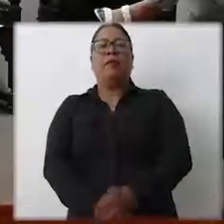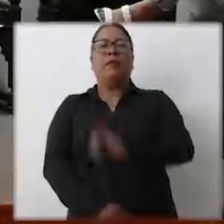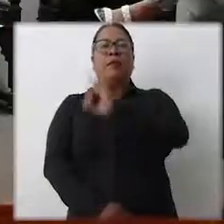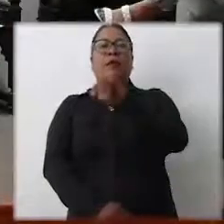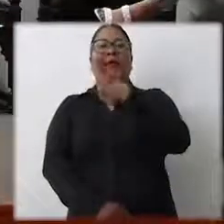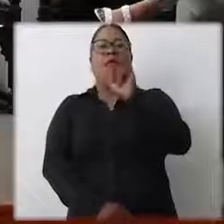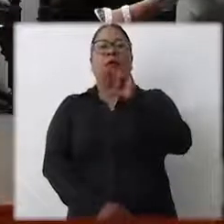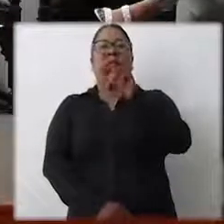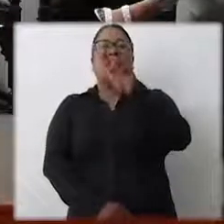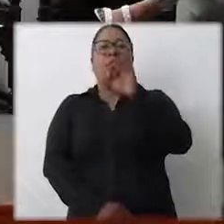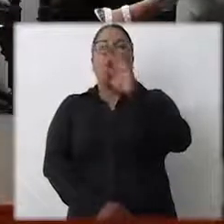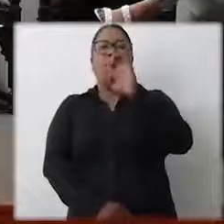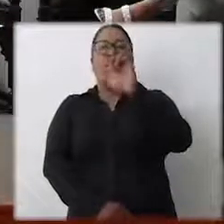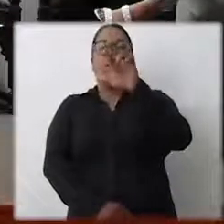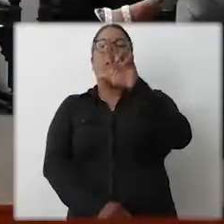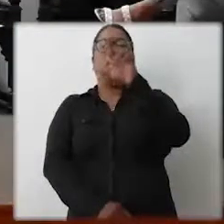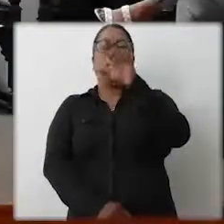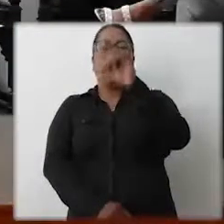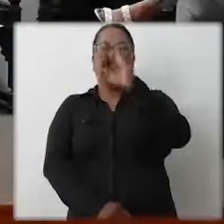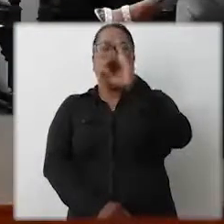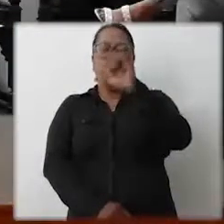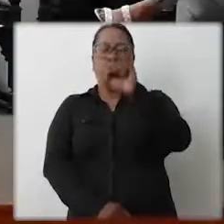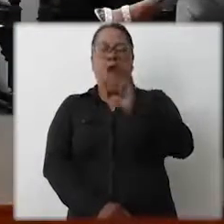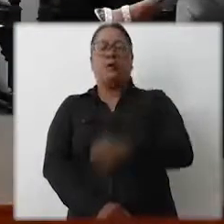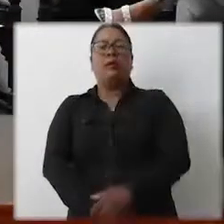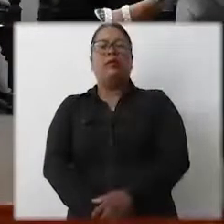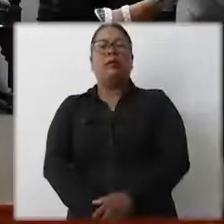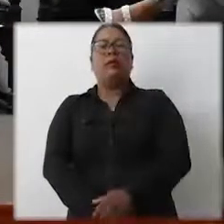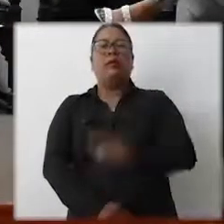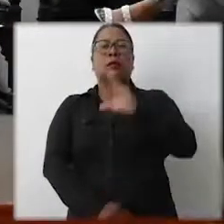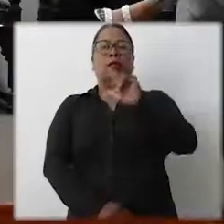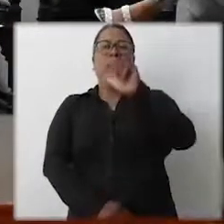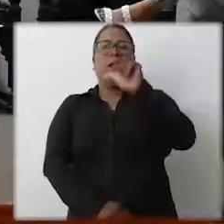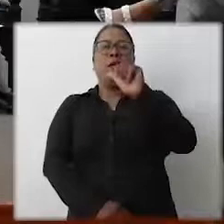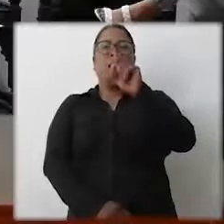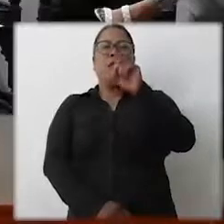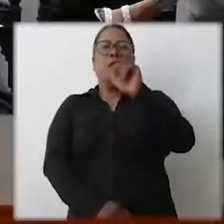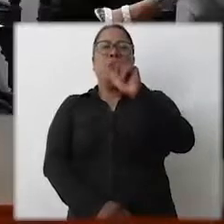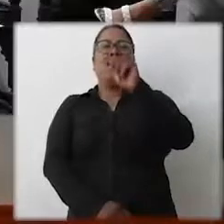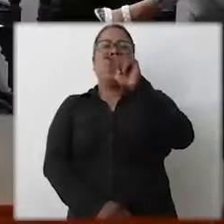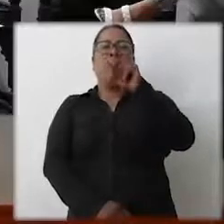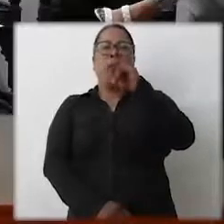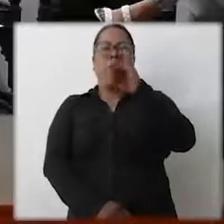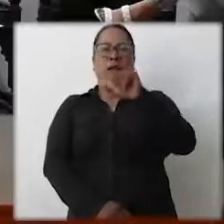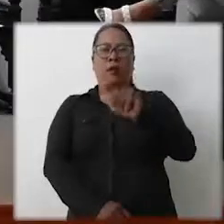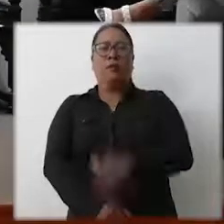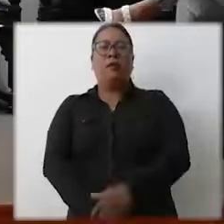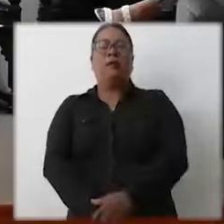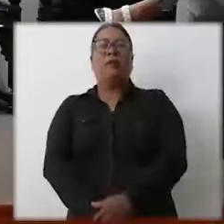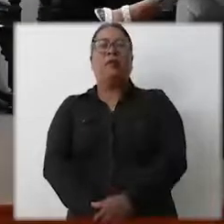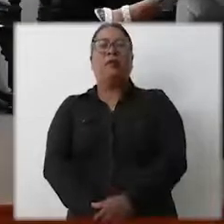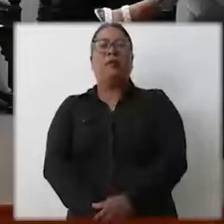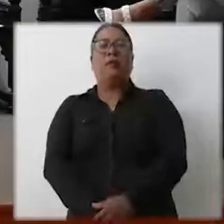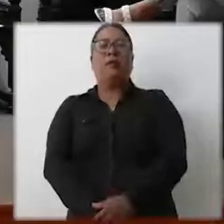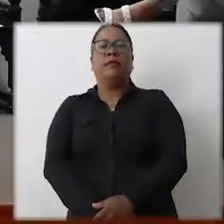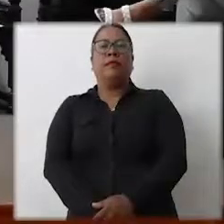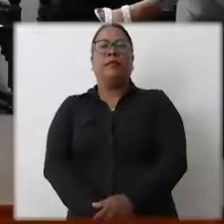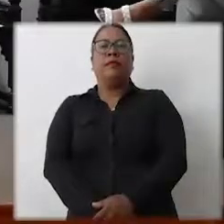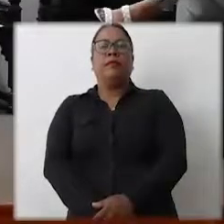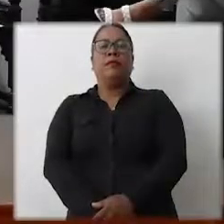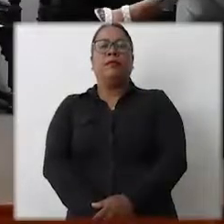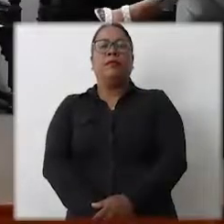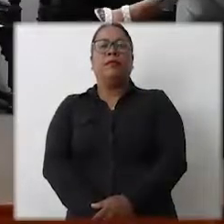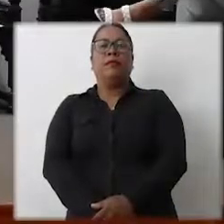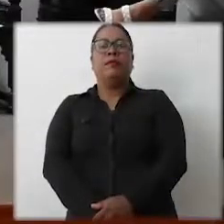Asimismo, informo, me permito informar a este honorable cuerpo edilicio que el regidor de Obras Públicas y Desarrollo Urbano y de